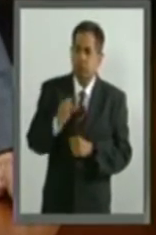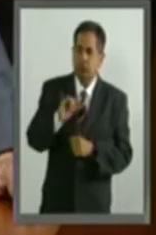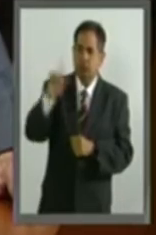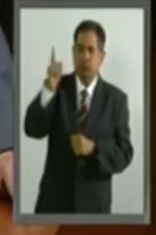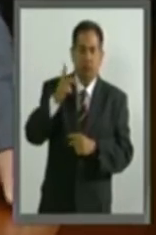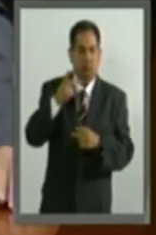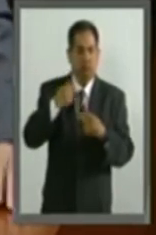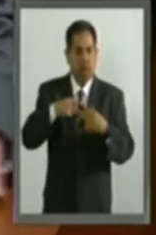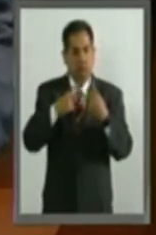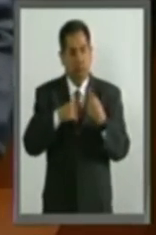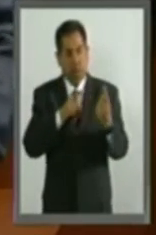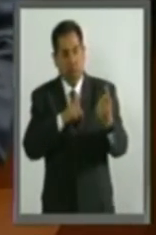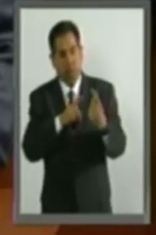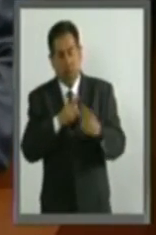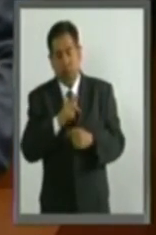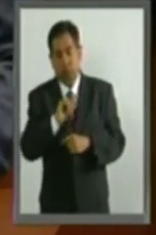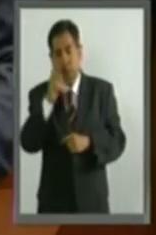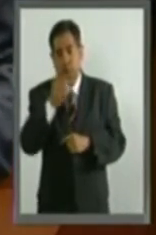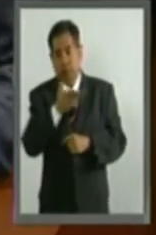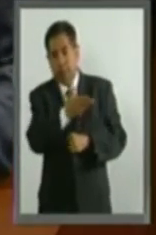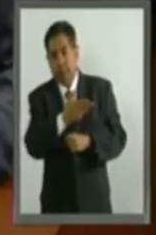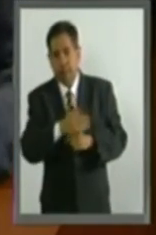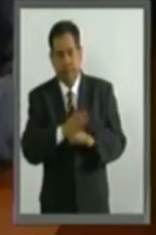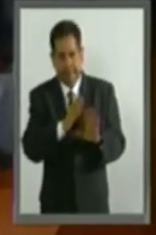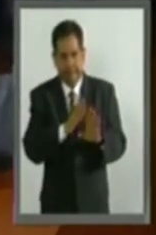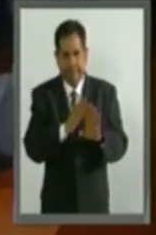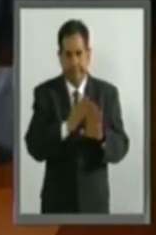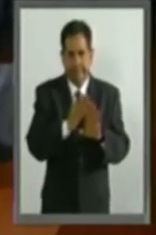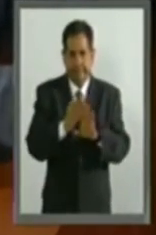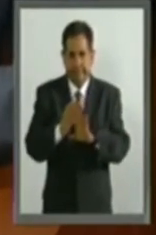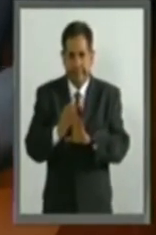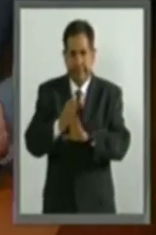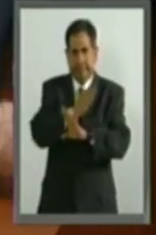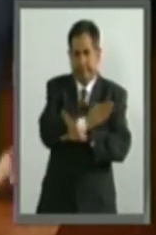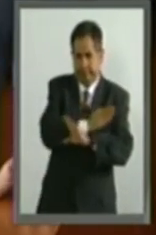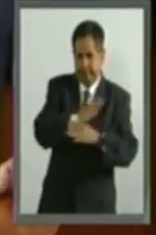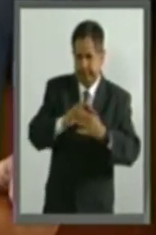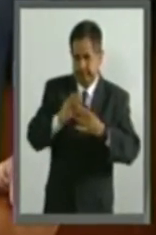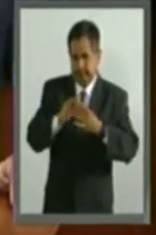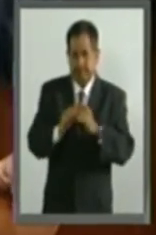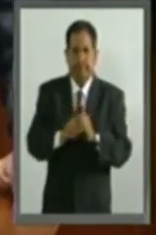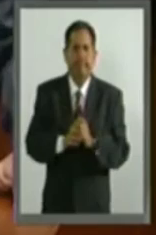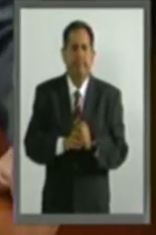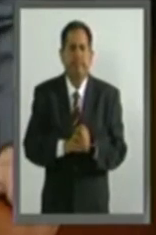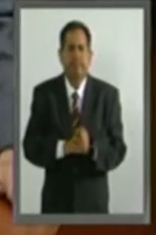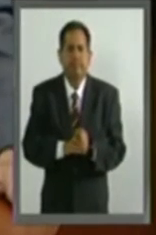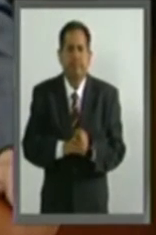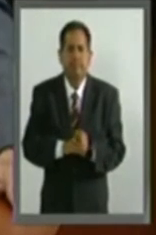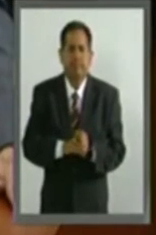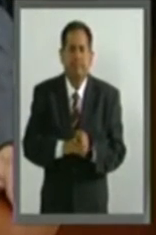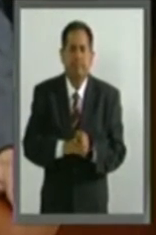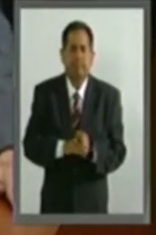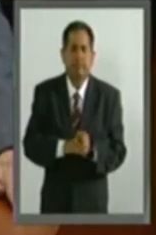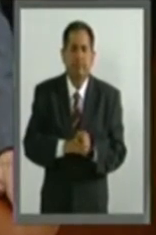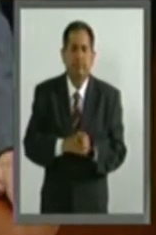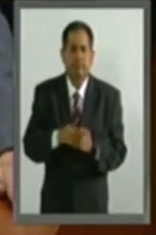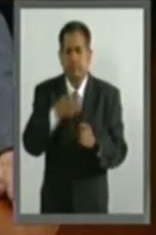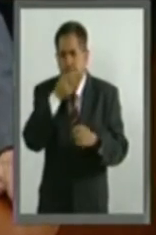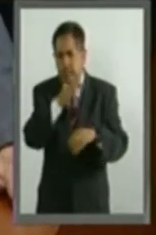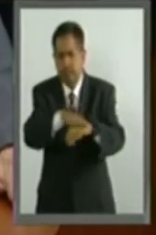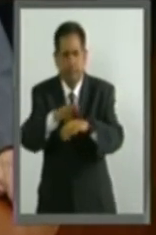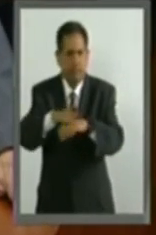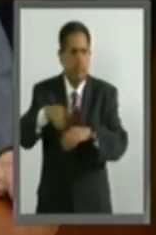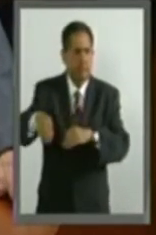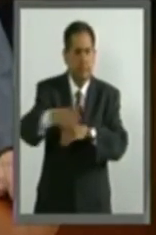visitante, hacer un comentario que me parece indispensable a todas mis